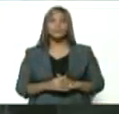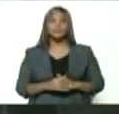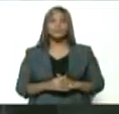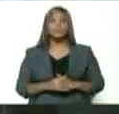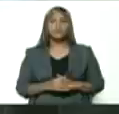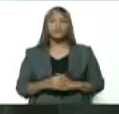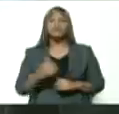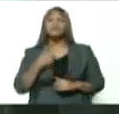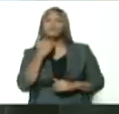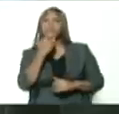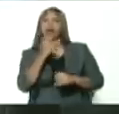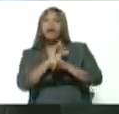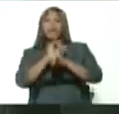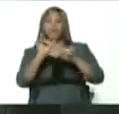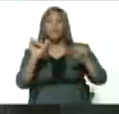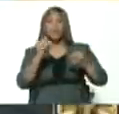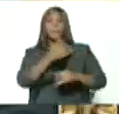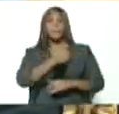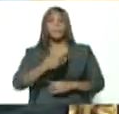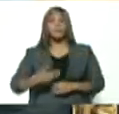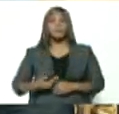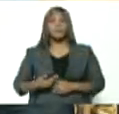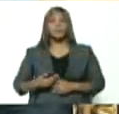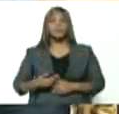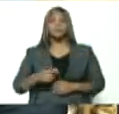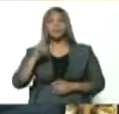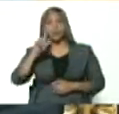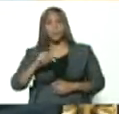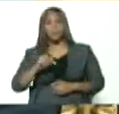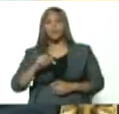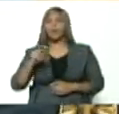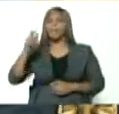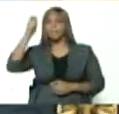Para concluir, señor presidente, señores diputados,